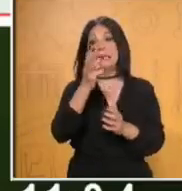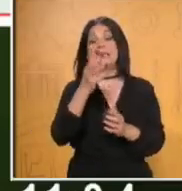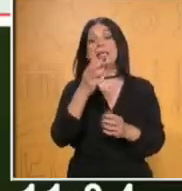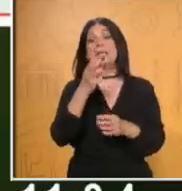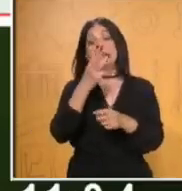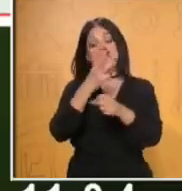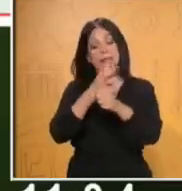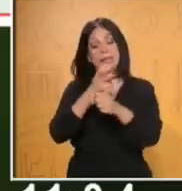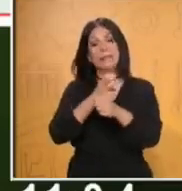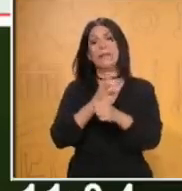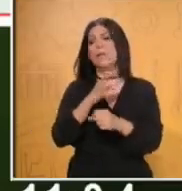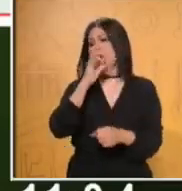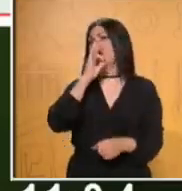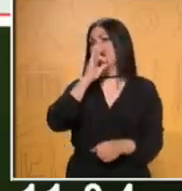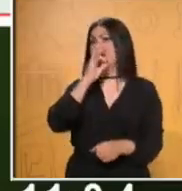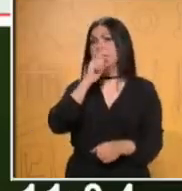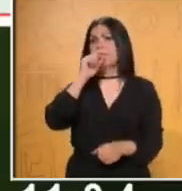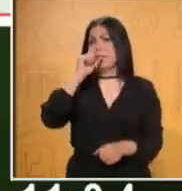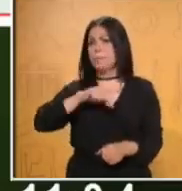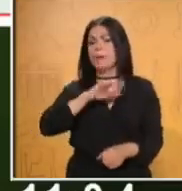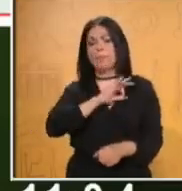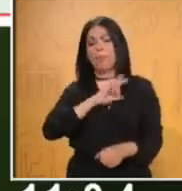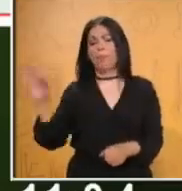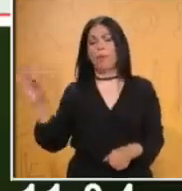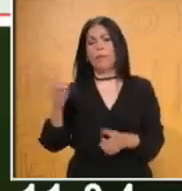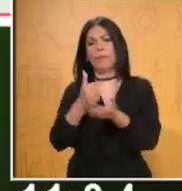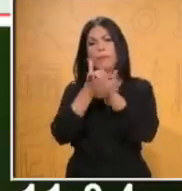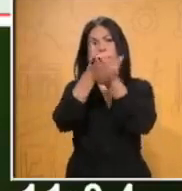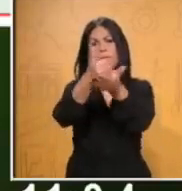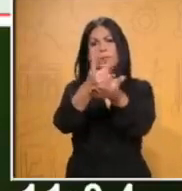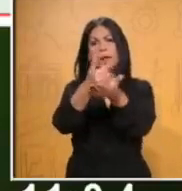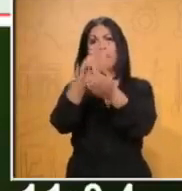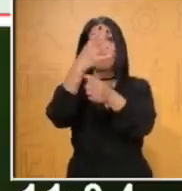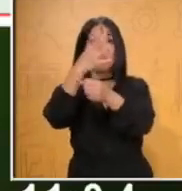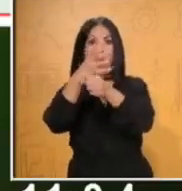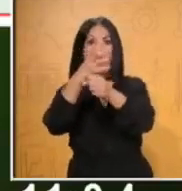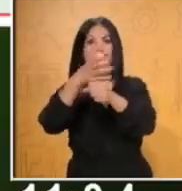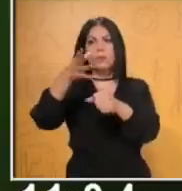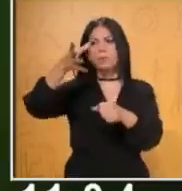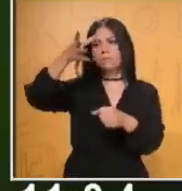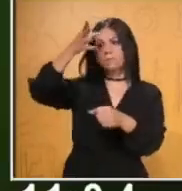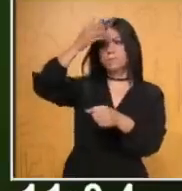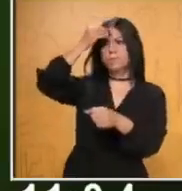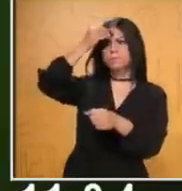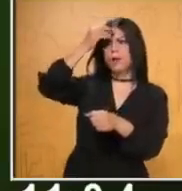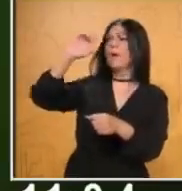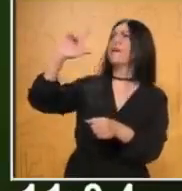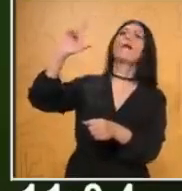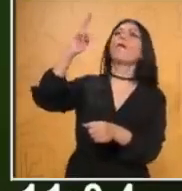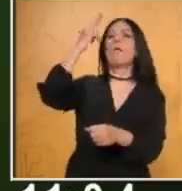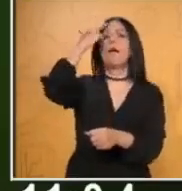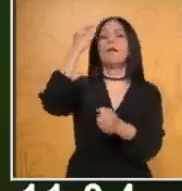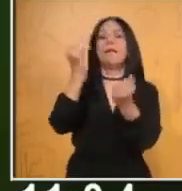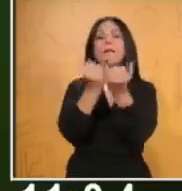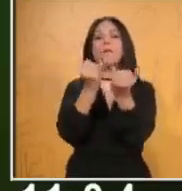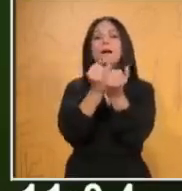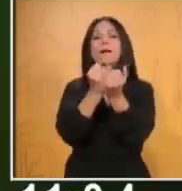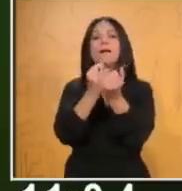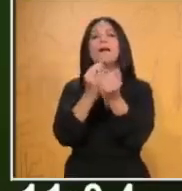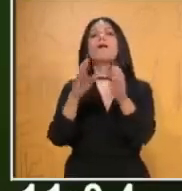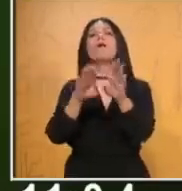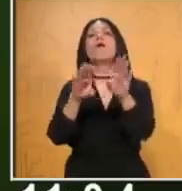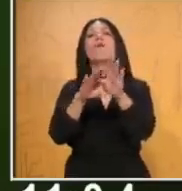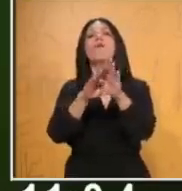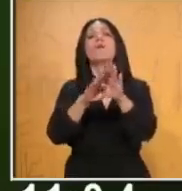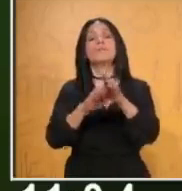le va a servir a los niños de cuarto para recordar muy bien cuáles son las medidas de los ángulos y cómo se obtienen.